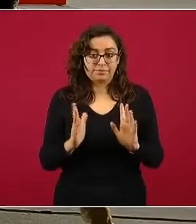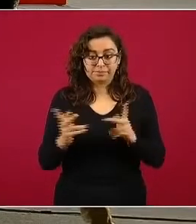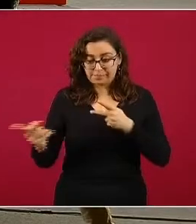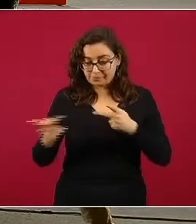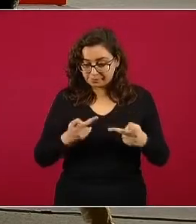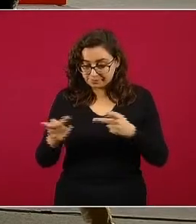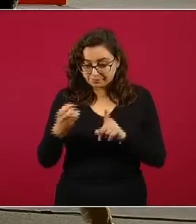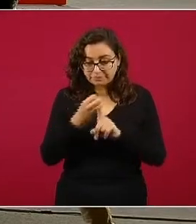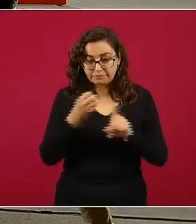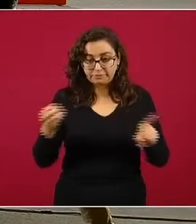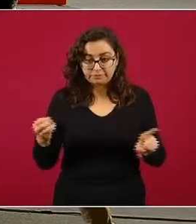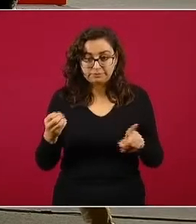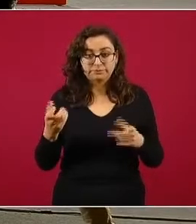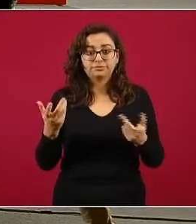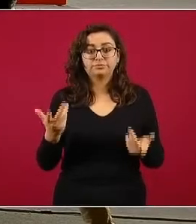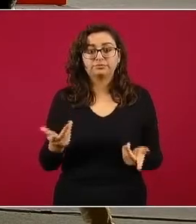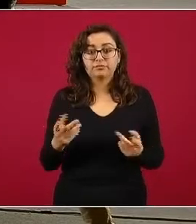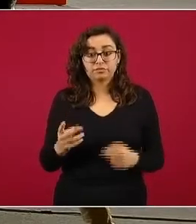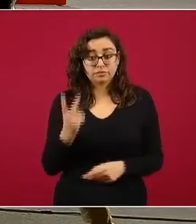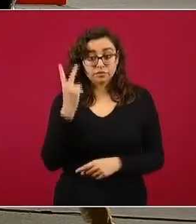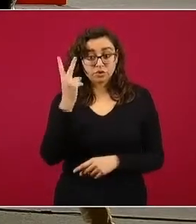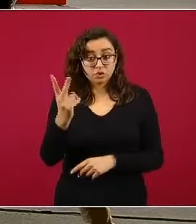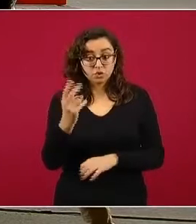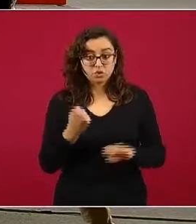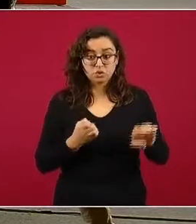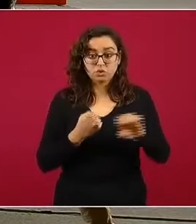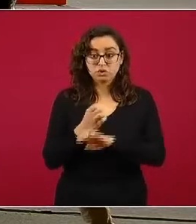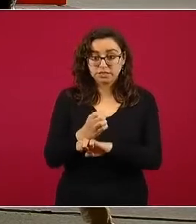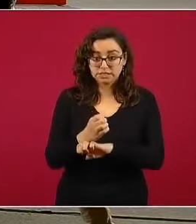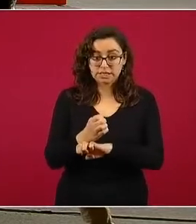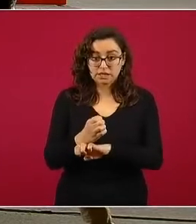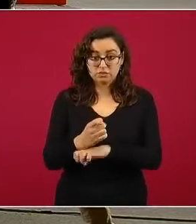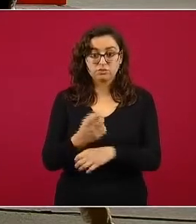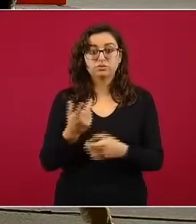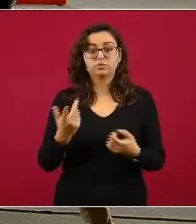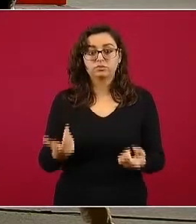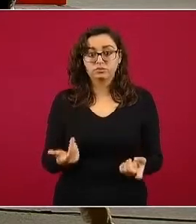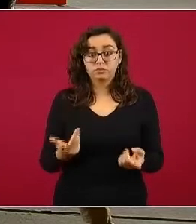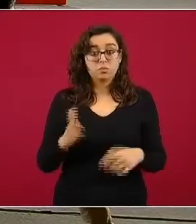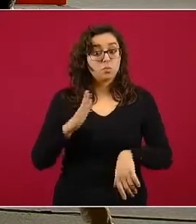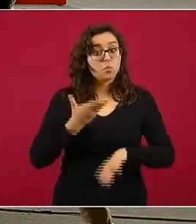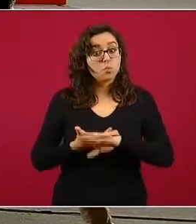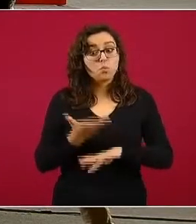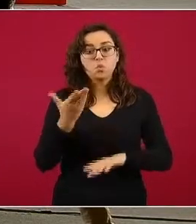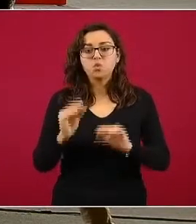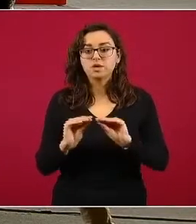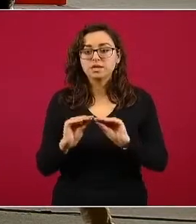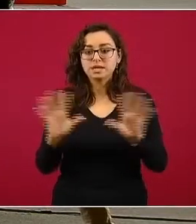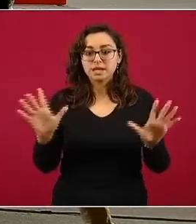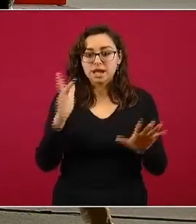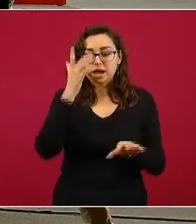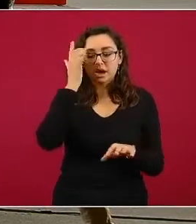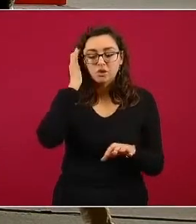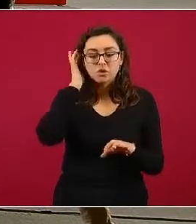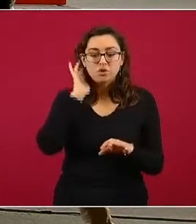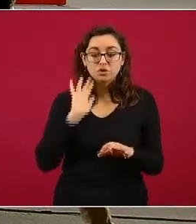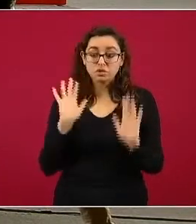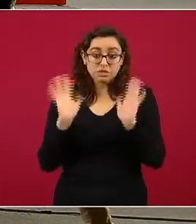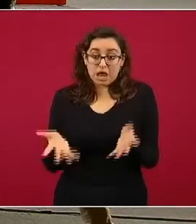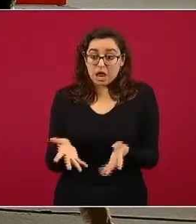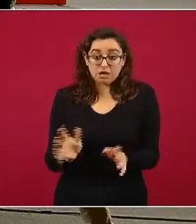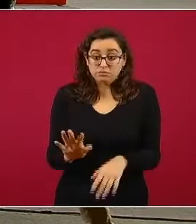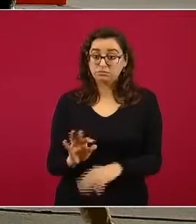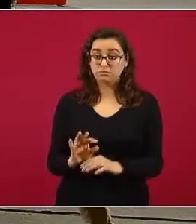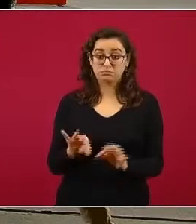Como comentamos también, se usará en 2 entidades federativas. Este primer arranque debe quedar muy claro que eso no es toda la vacunación,